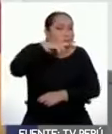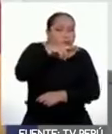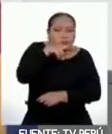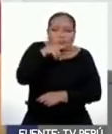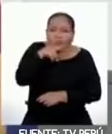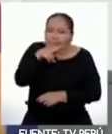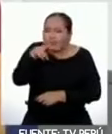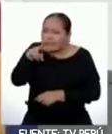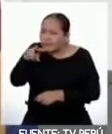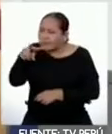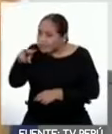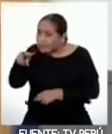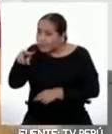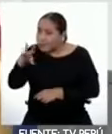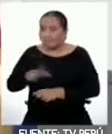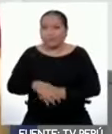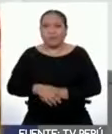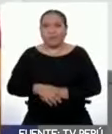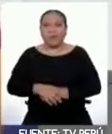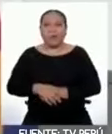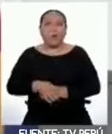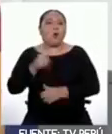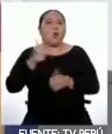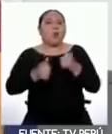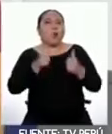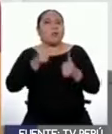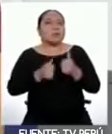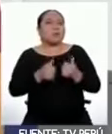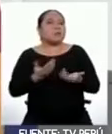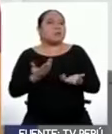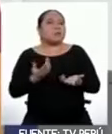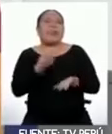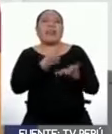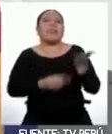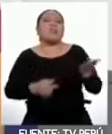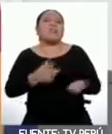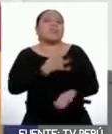a tu alrededor. ¿Qué motivos nos hacen sentir orgullosos?